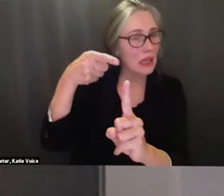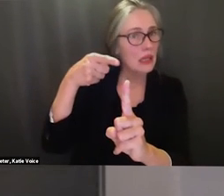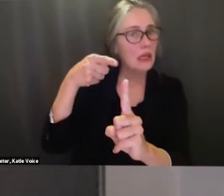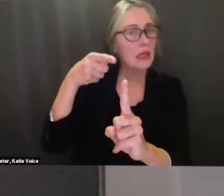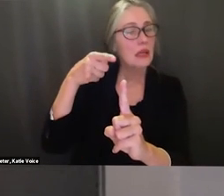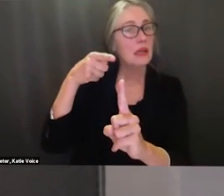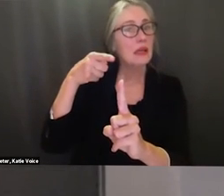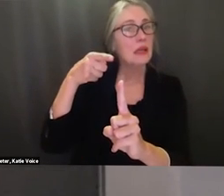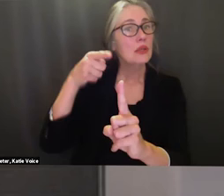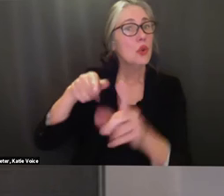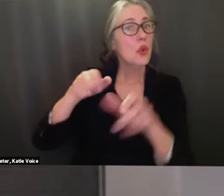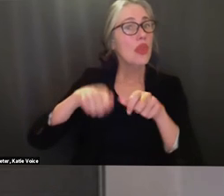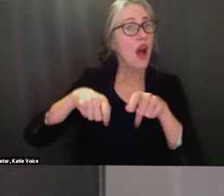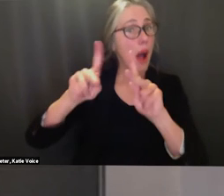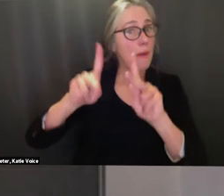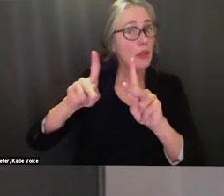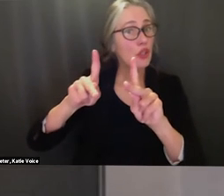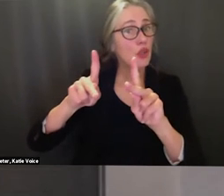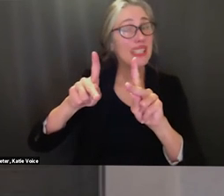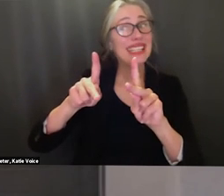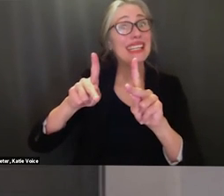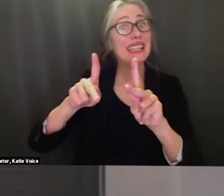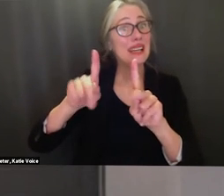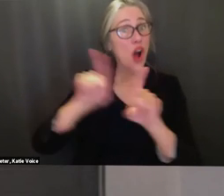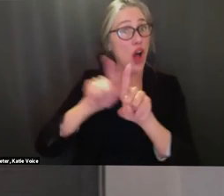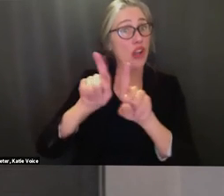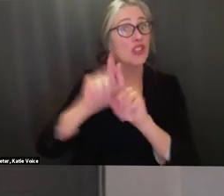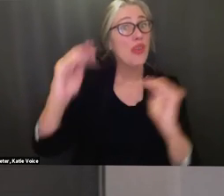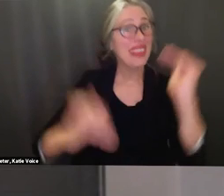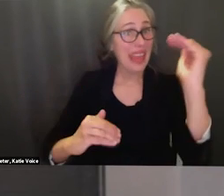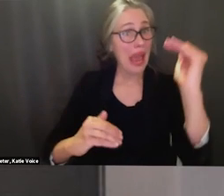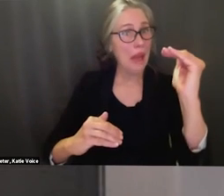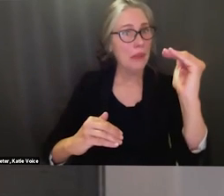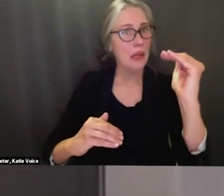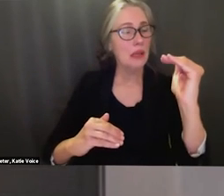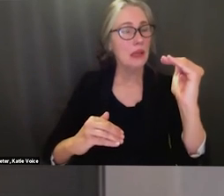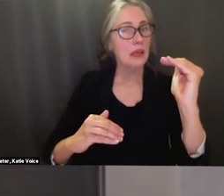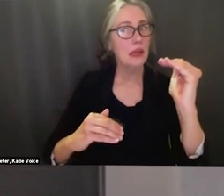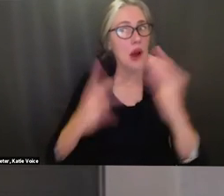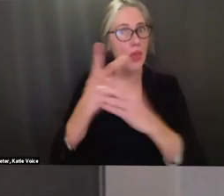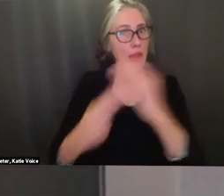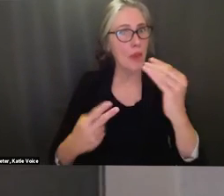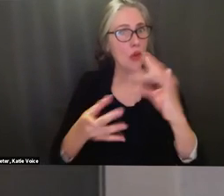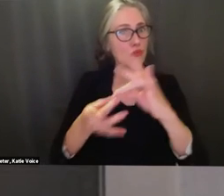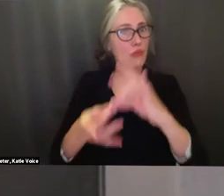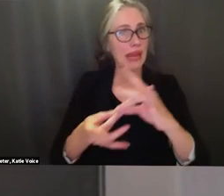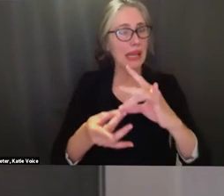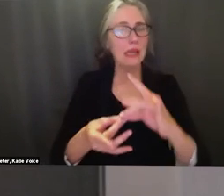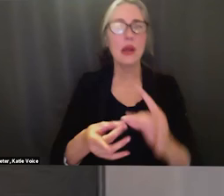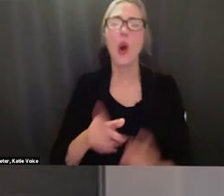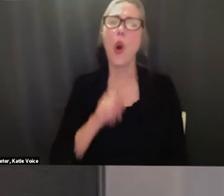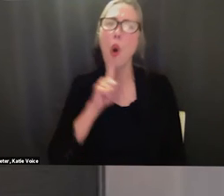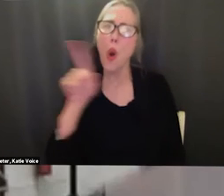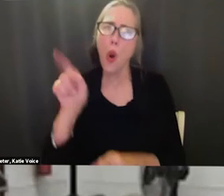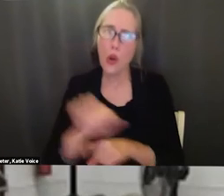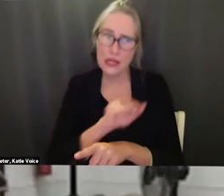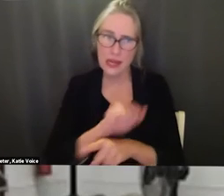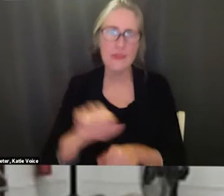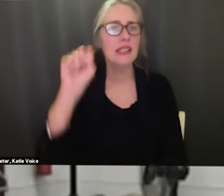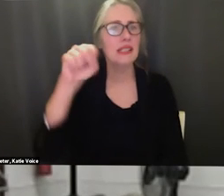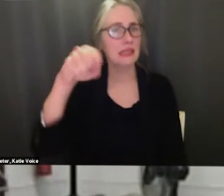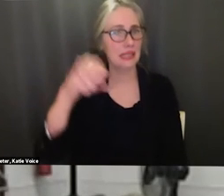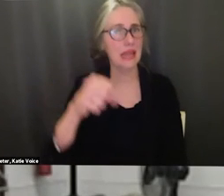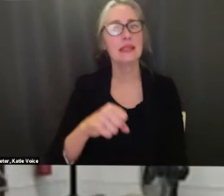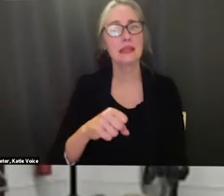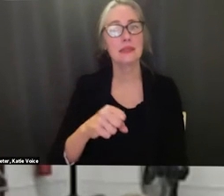esta cuestión de la brecha de oportunidad que existe en nuestra población. Sí, definitivamente. Parte de esto ha